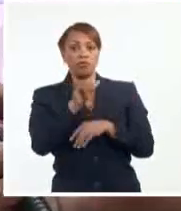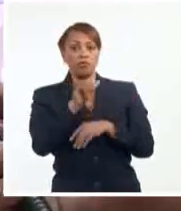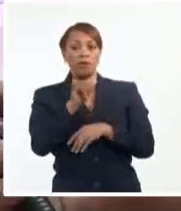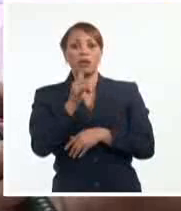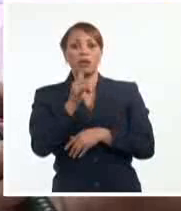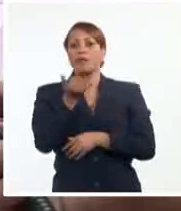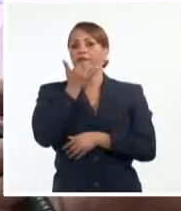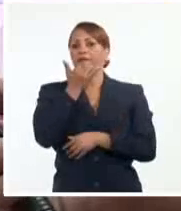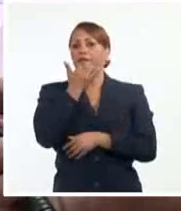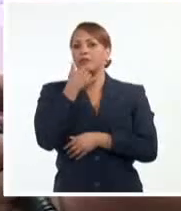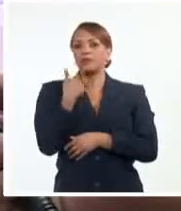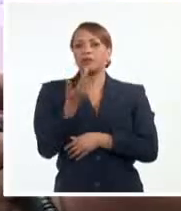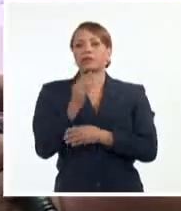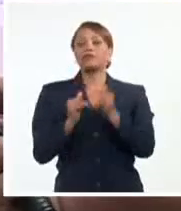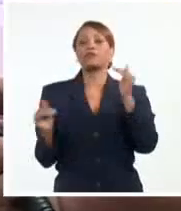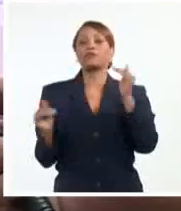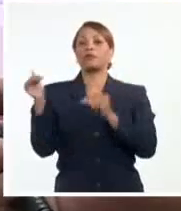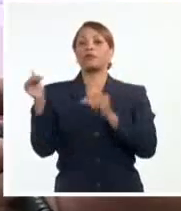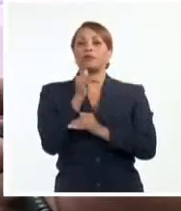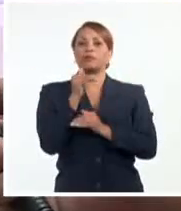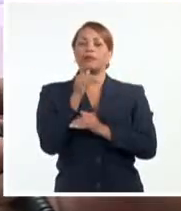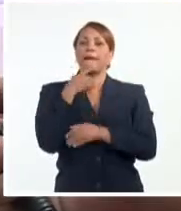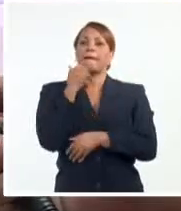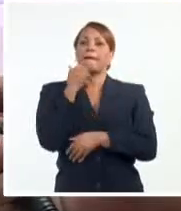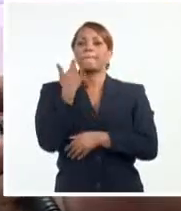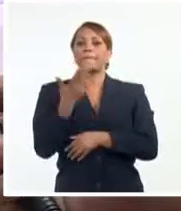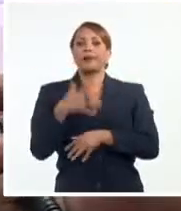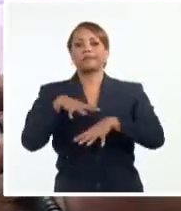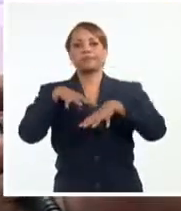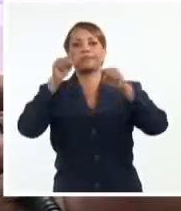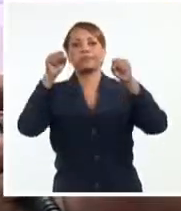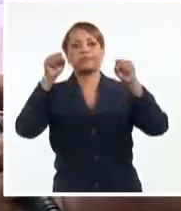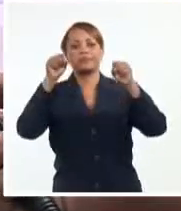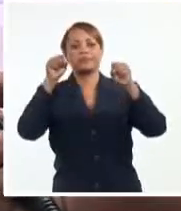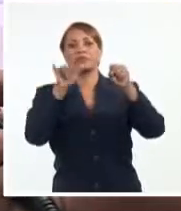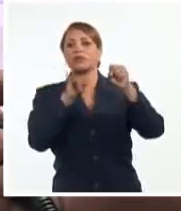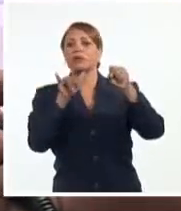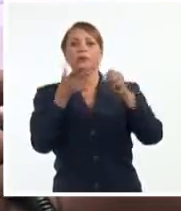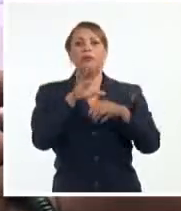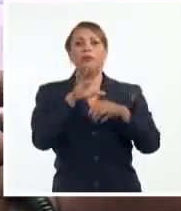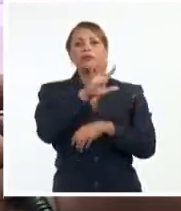la afectación va a ser superior, vamos a tener una afectación